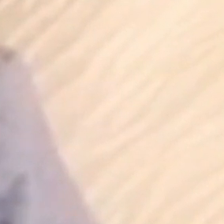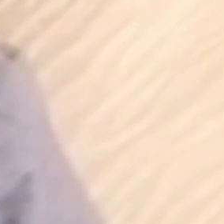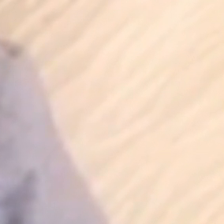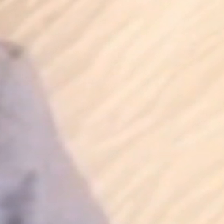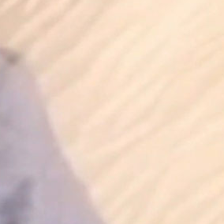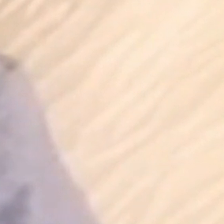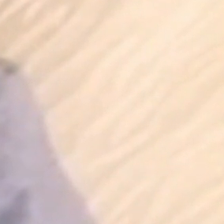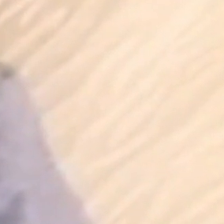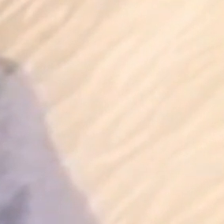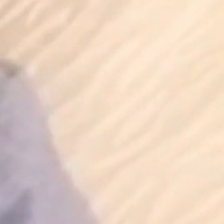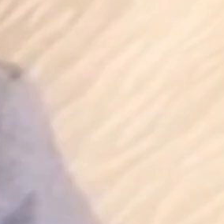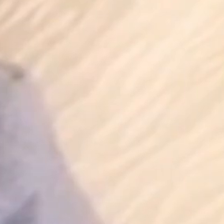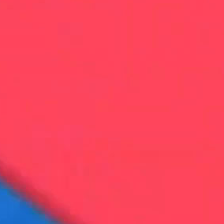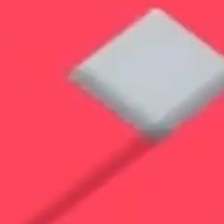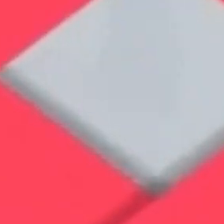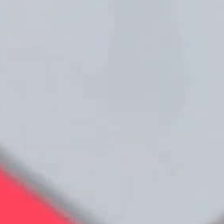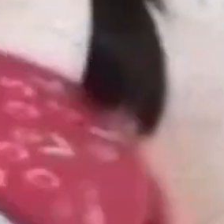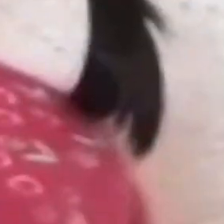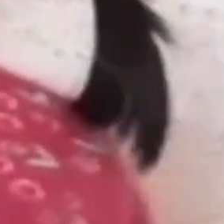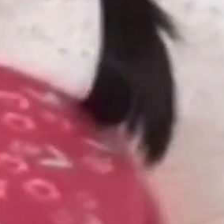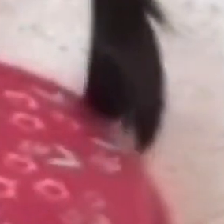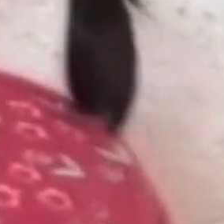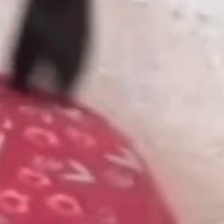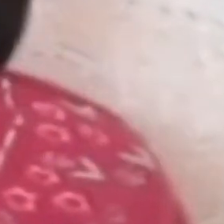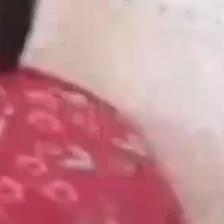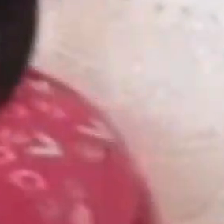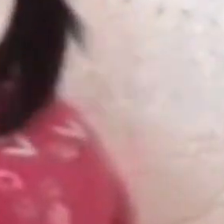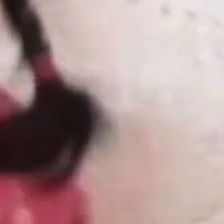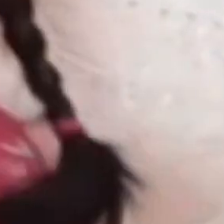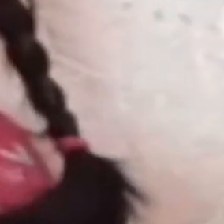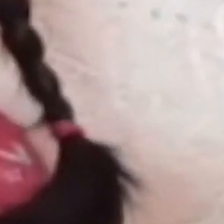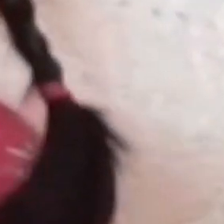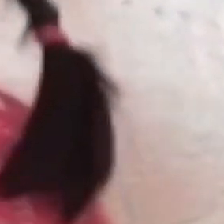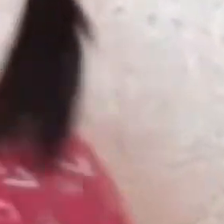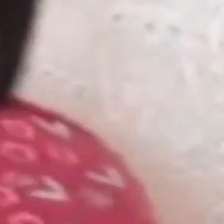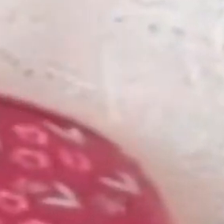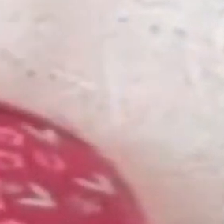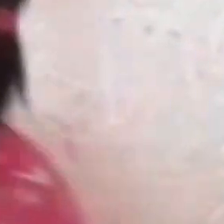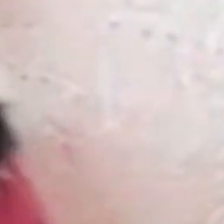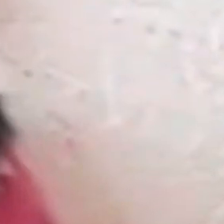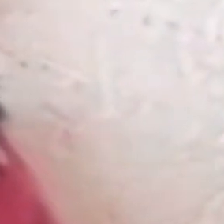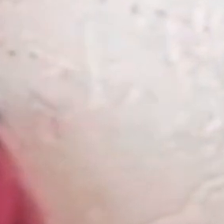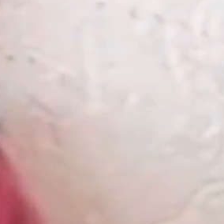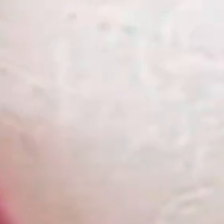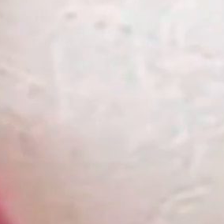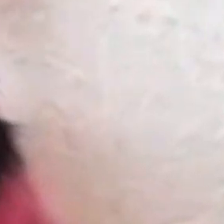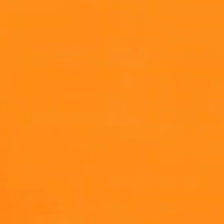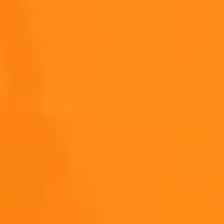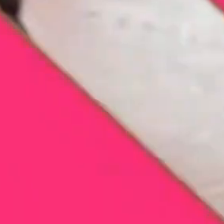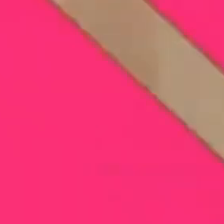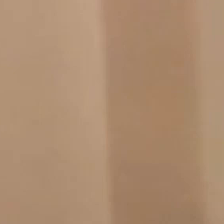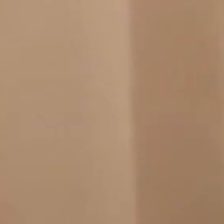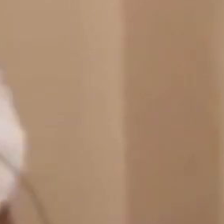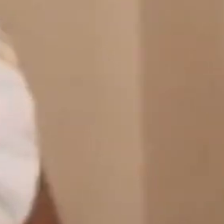no verdad en un día o de noche